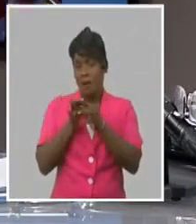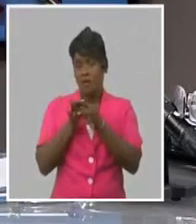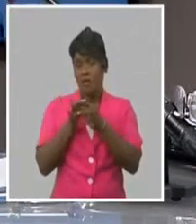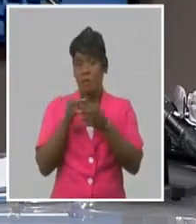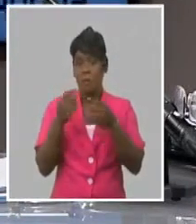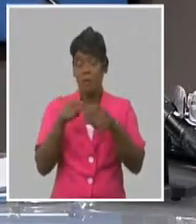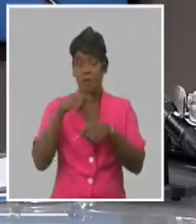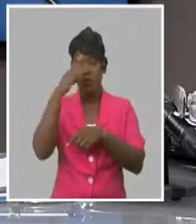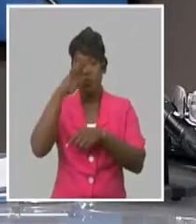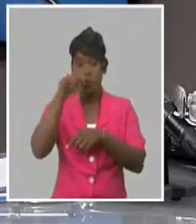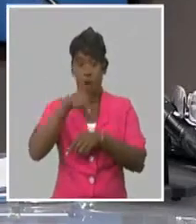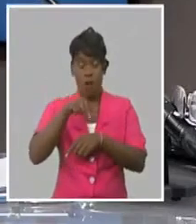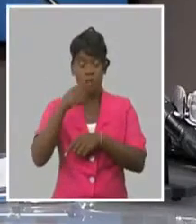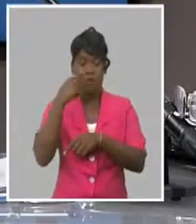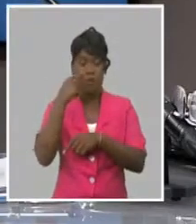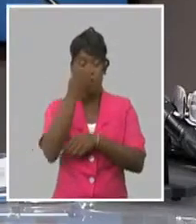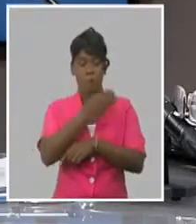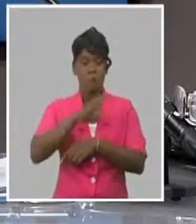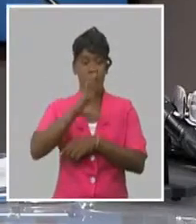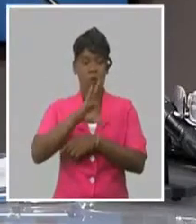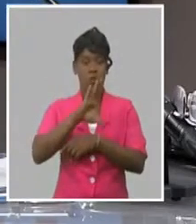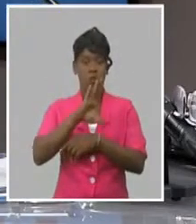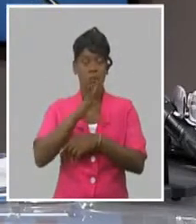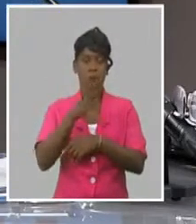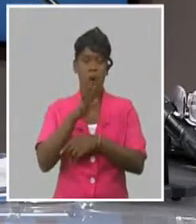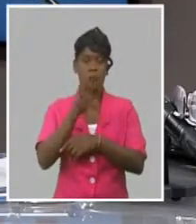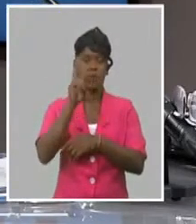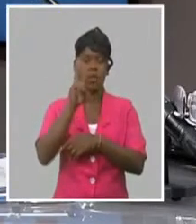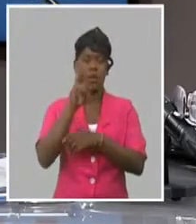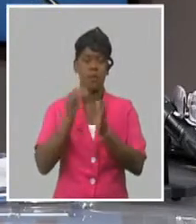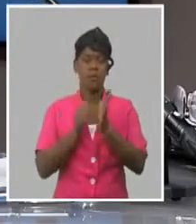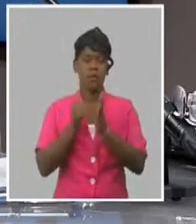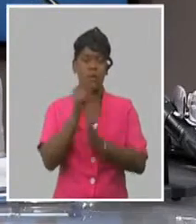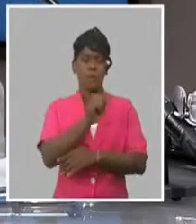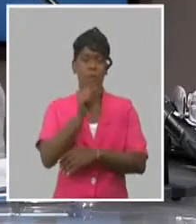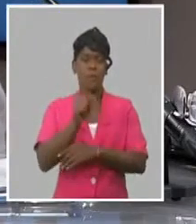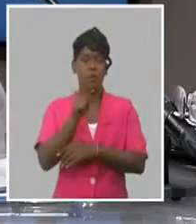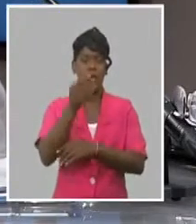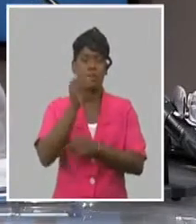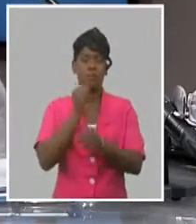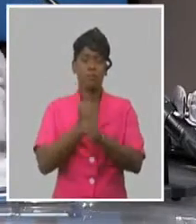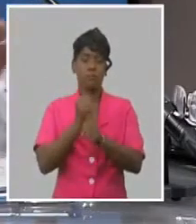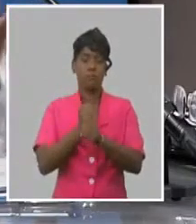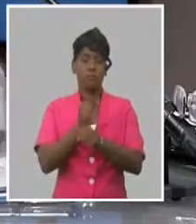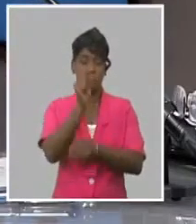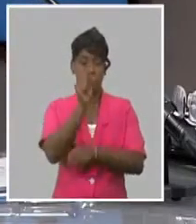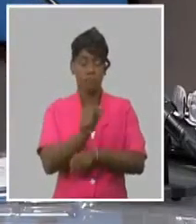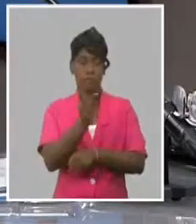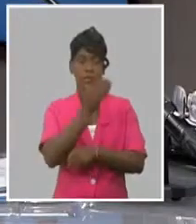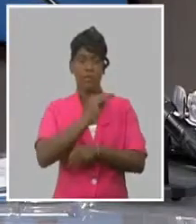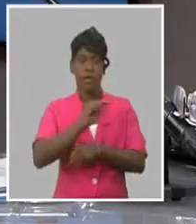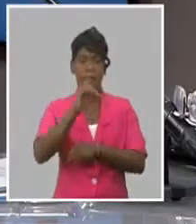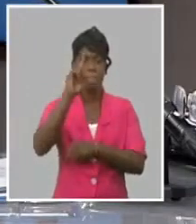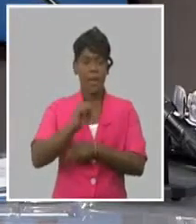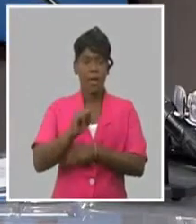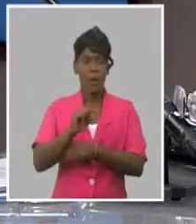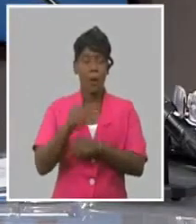Cuba en el sector estatal debe haber casi 3 millones de personas. Y que ganan el salario mínimo hay 29.000